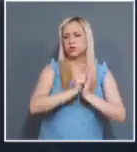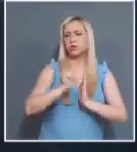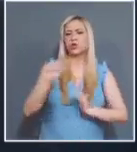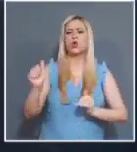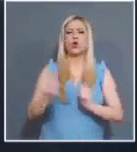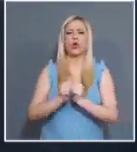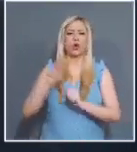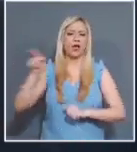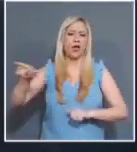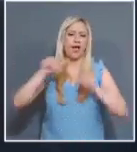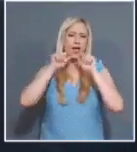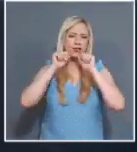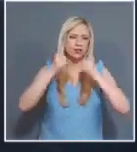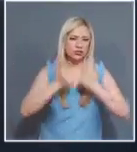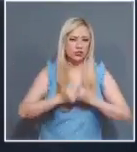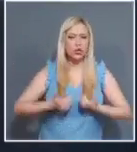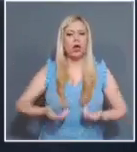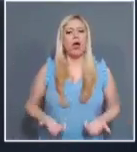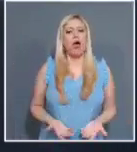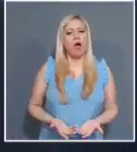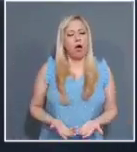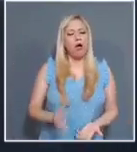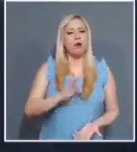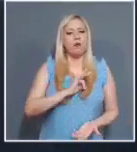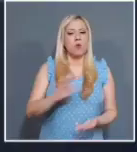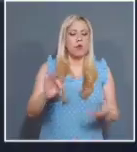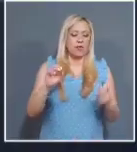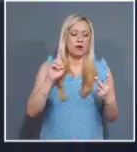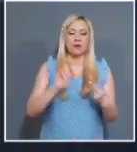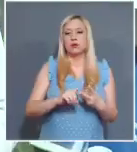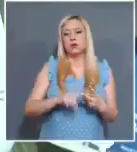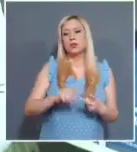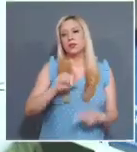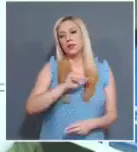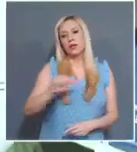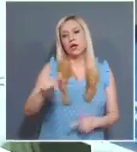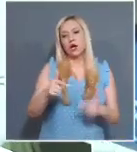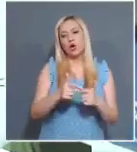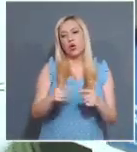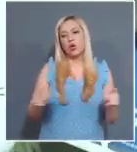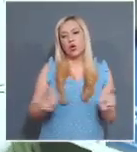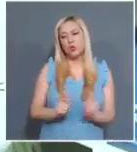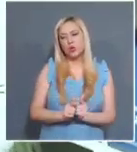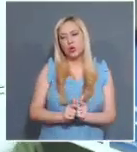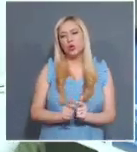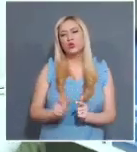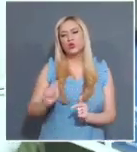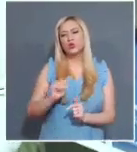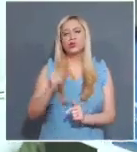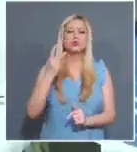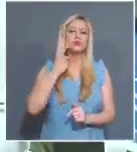podría derivar en una segunda instancia de las minorías parlamentarias. Poder Informativo, Mario López Peña.